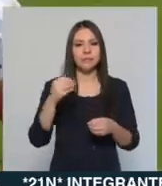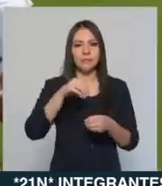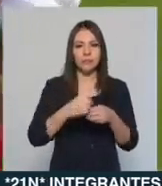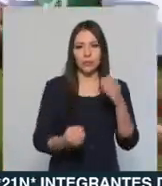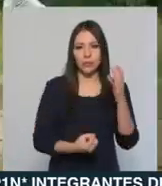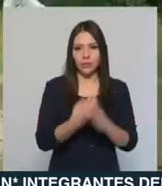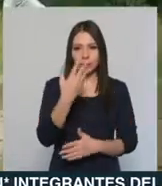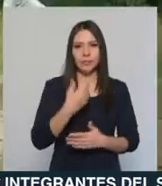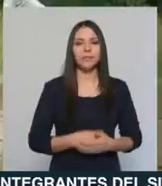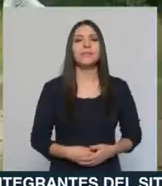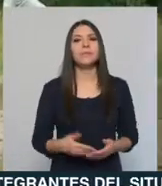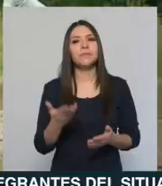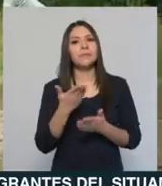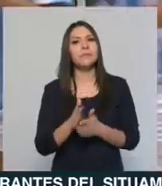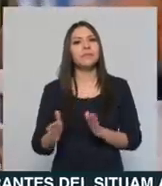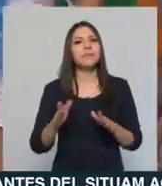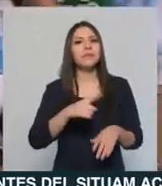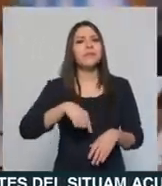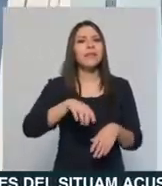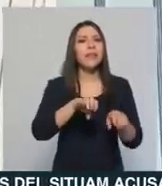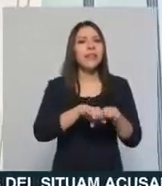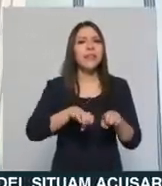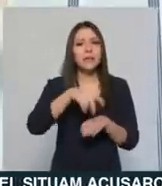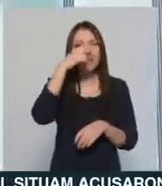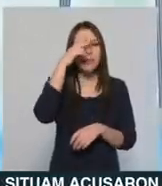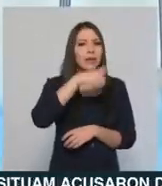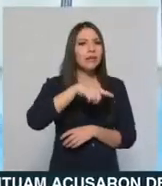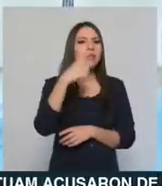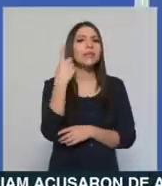¿Pero qué se espera de la delegación mexicana en esta justa?